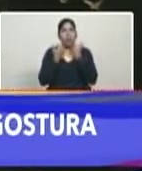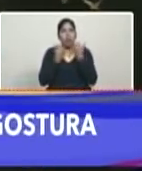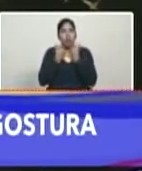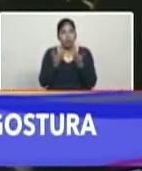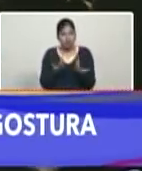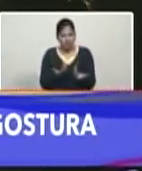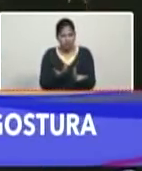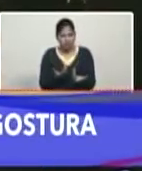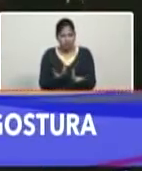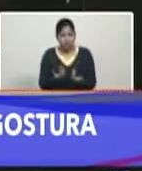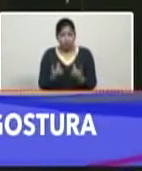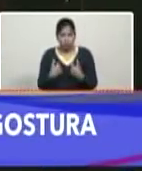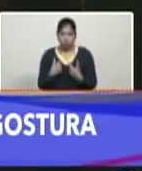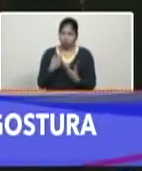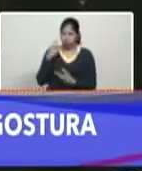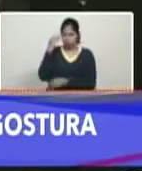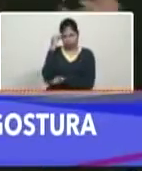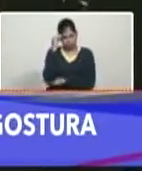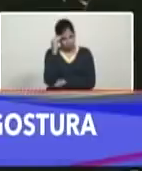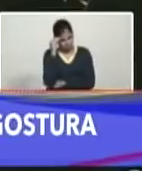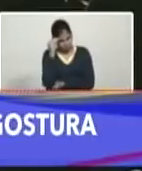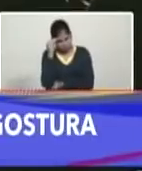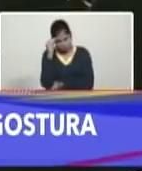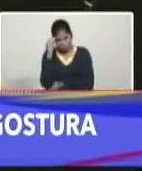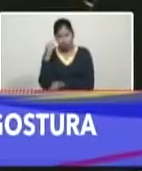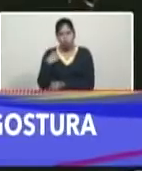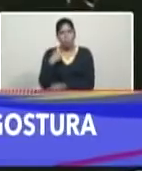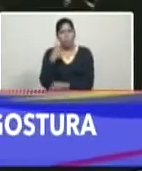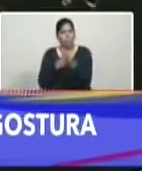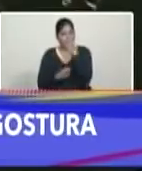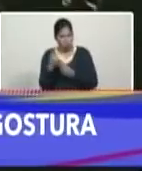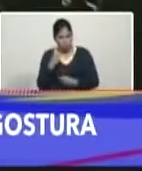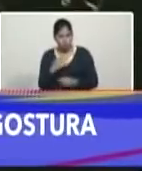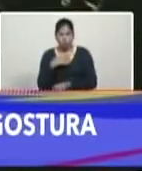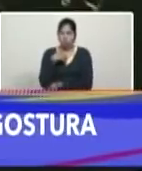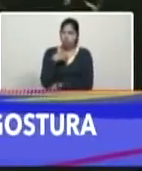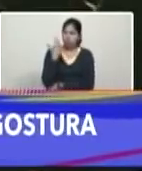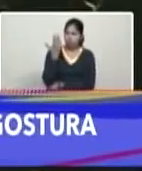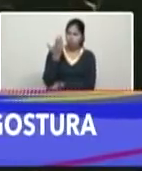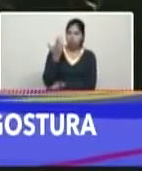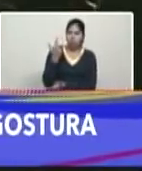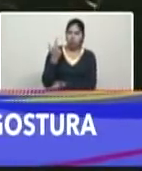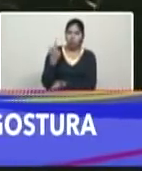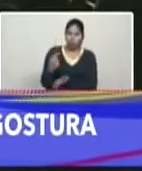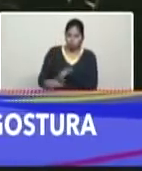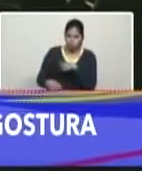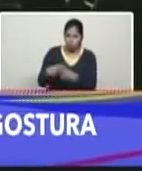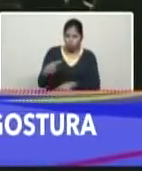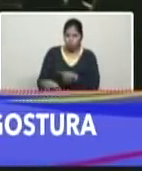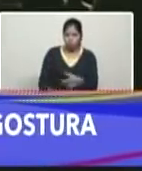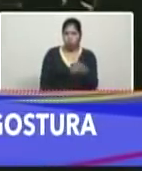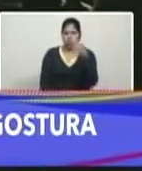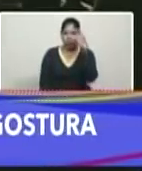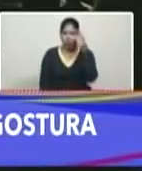Yo me pregunto ante el pueblo, me pregunto, corazón abierto. Todos los días nosotros estamos